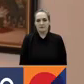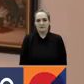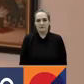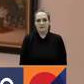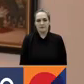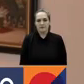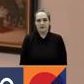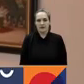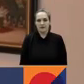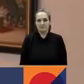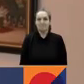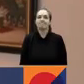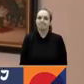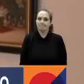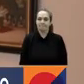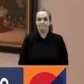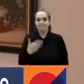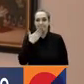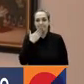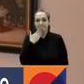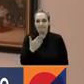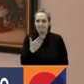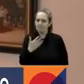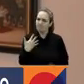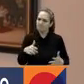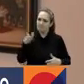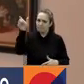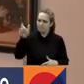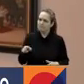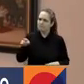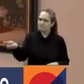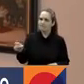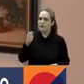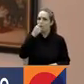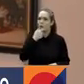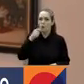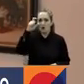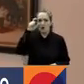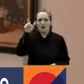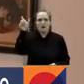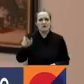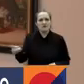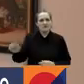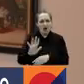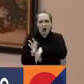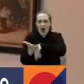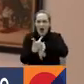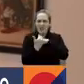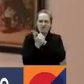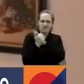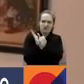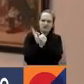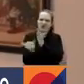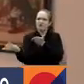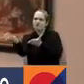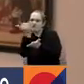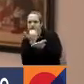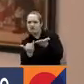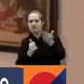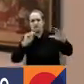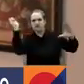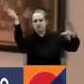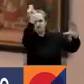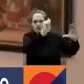Bien, compañeros y televidentes, y es que no solamente en las obras de Fernando Botero se expresa el arte y el talento de este personaje que le ha